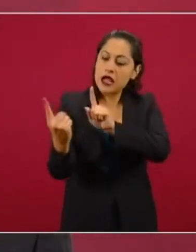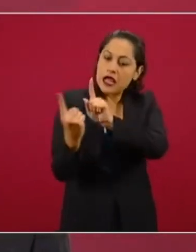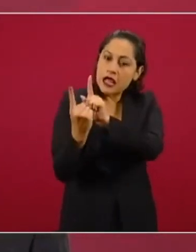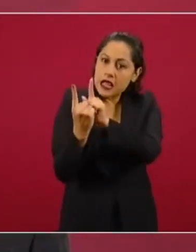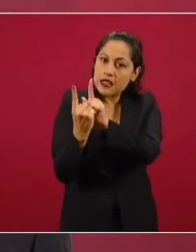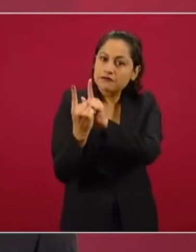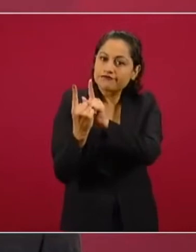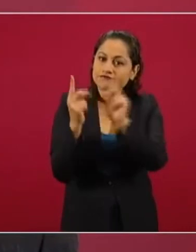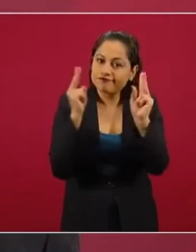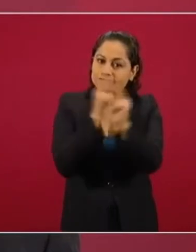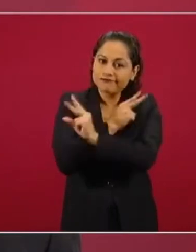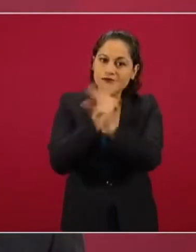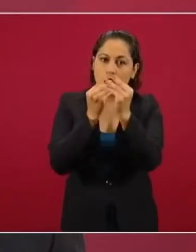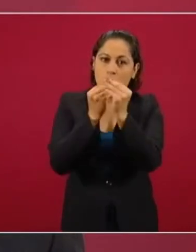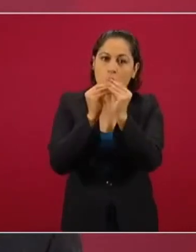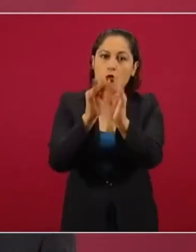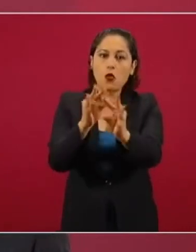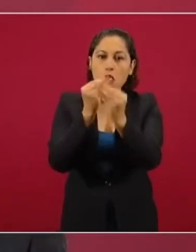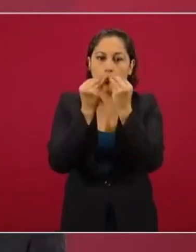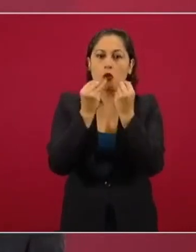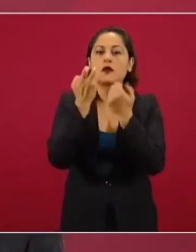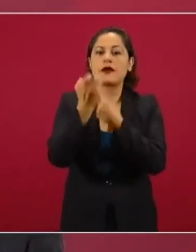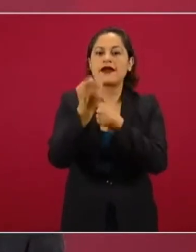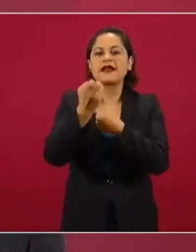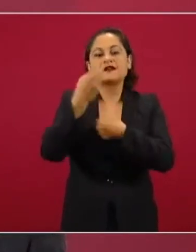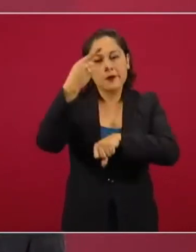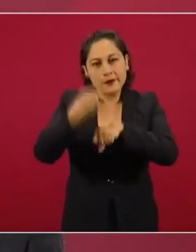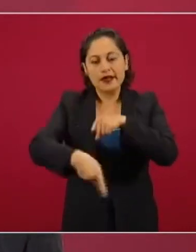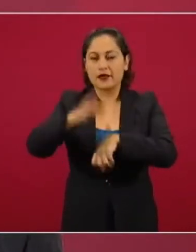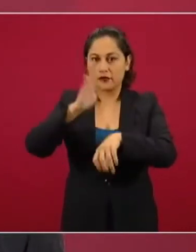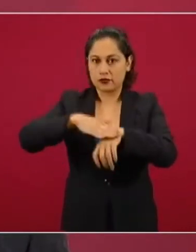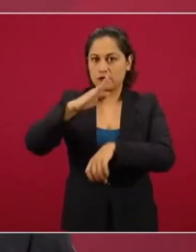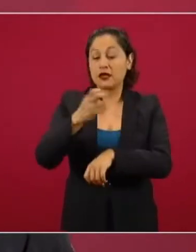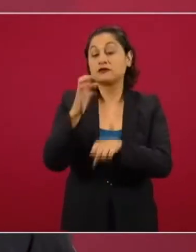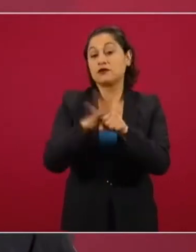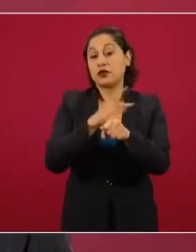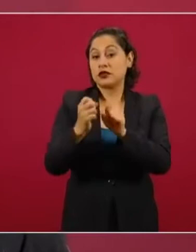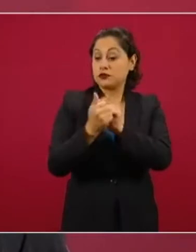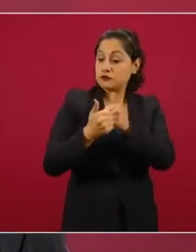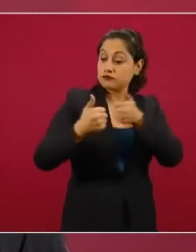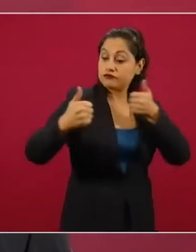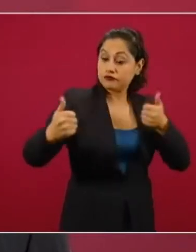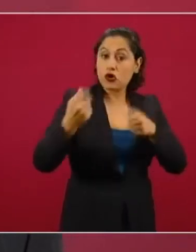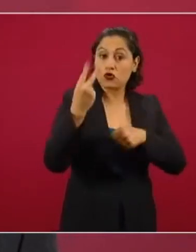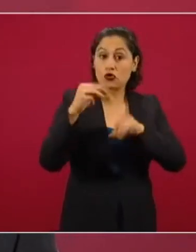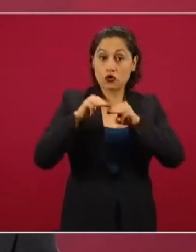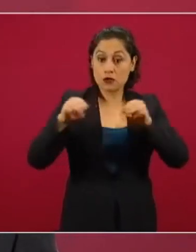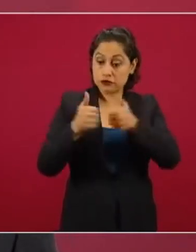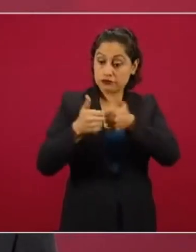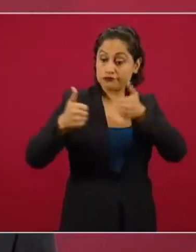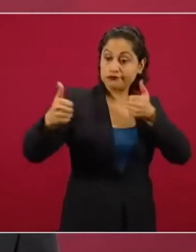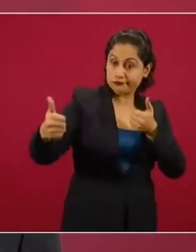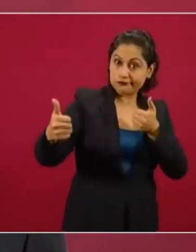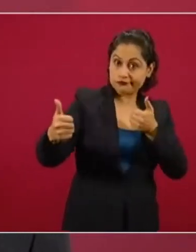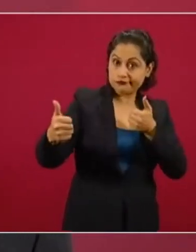2 metros o menos. Eso aumenta el peligro, aumenta el riesgo de contagio. Si mantenemos la sana distancia, precisamente por eso le